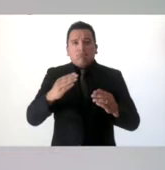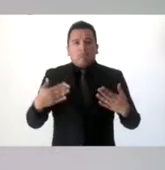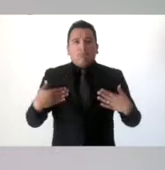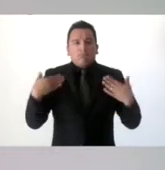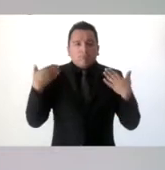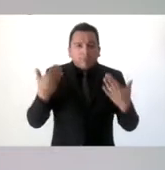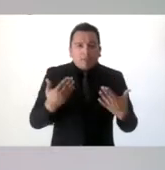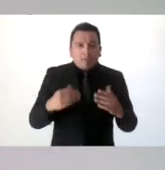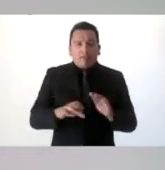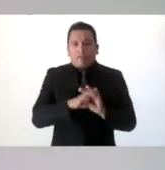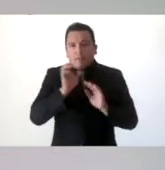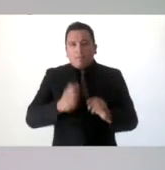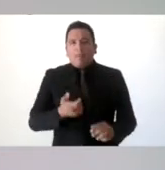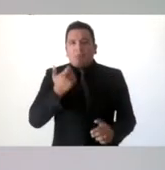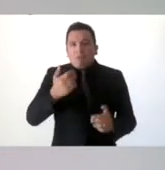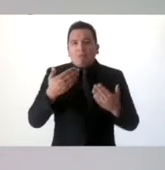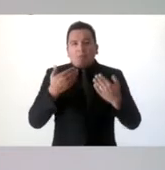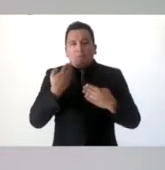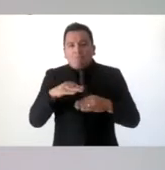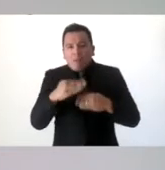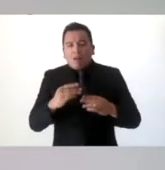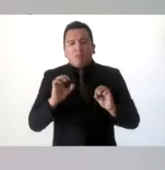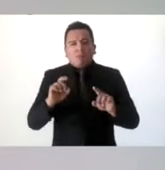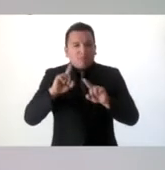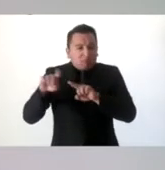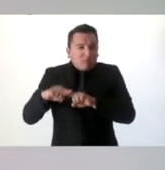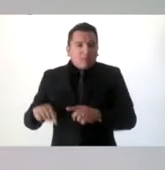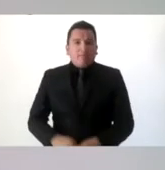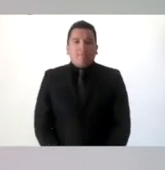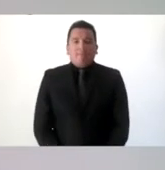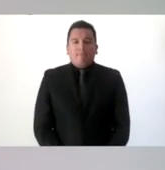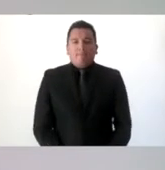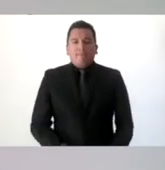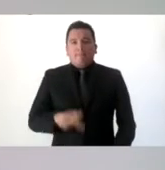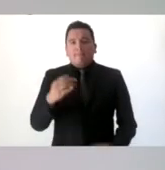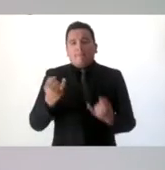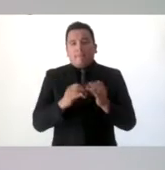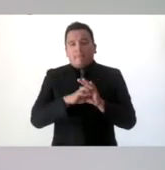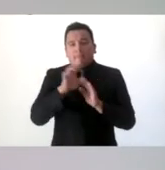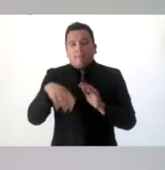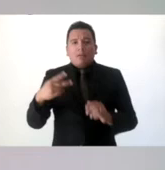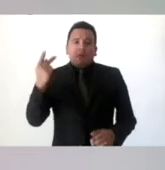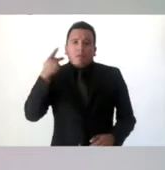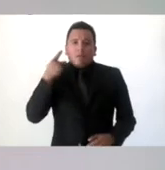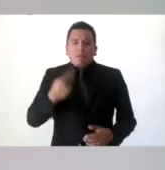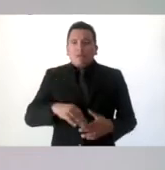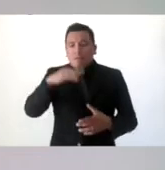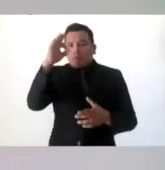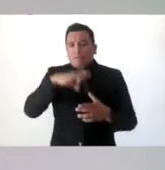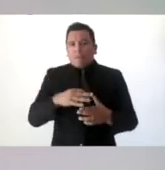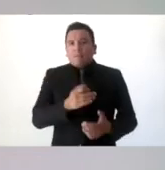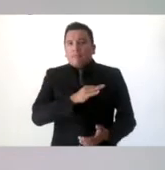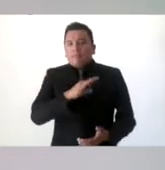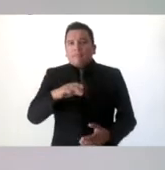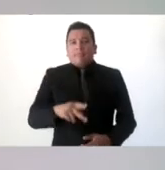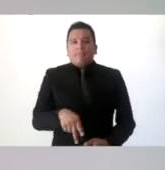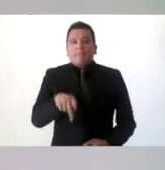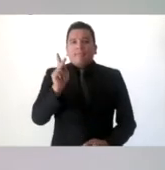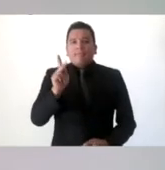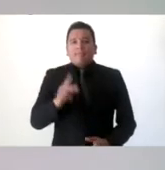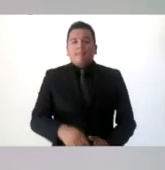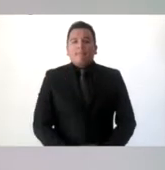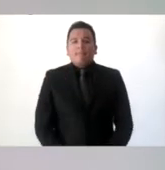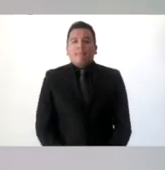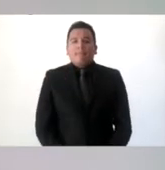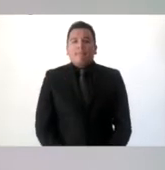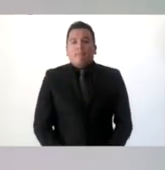seguridad para hacer muchas transacciones económicas, comerciales, en fin, y también pudiera ser para realizar la votación. Sin